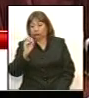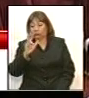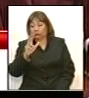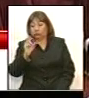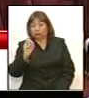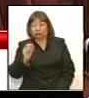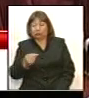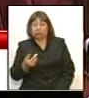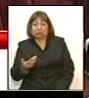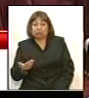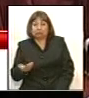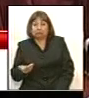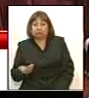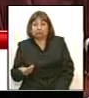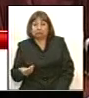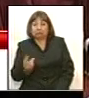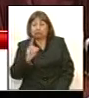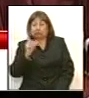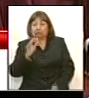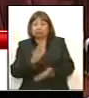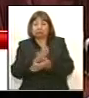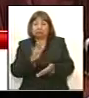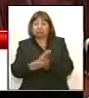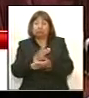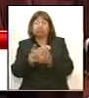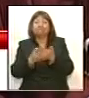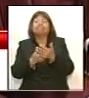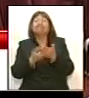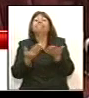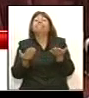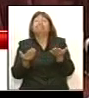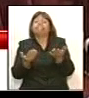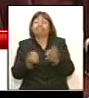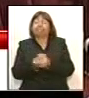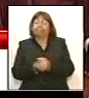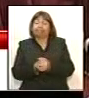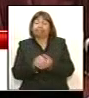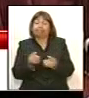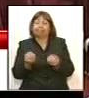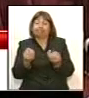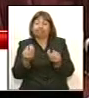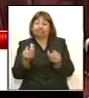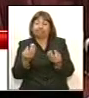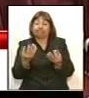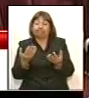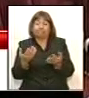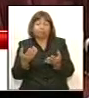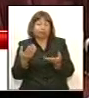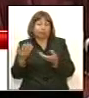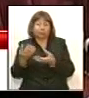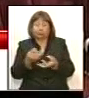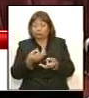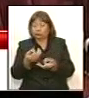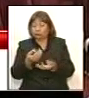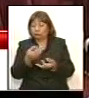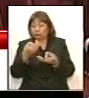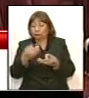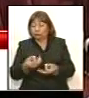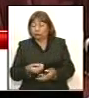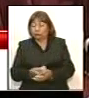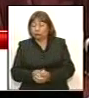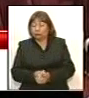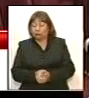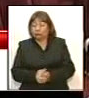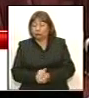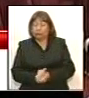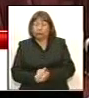el momento, pero ¿y los ilegales? ¿Y los ilegales cuántos son? O sea, no hay un conteo aproximado, no se